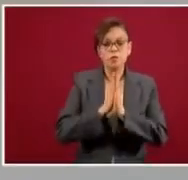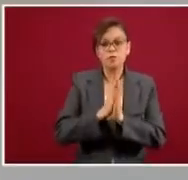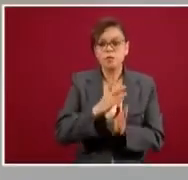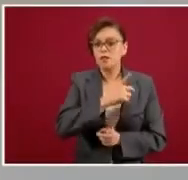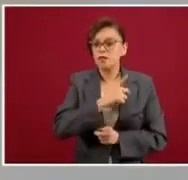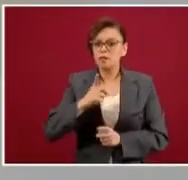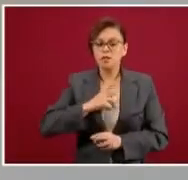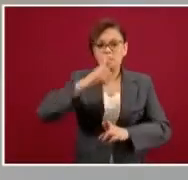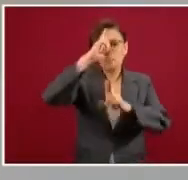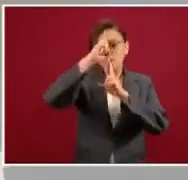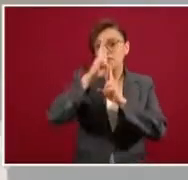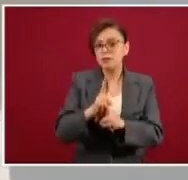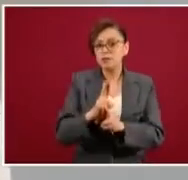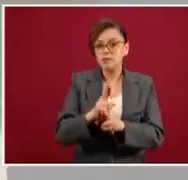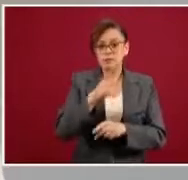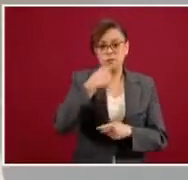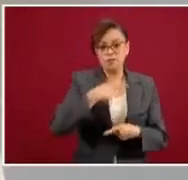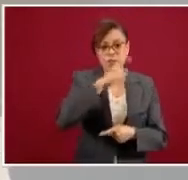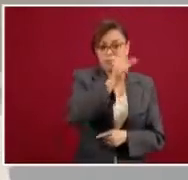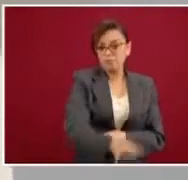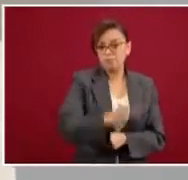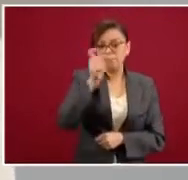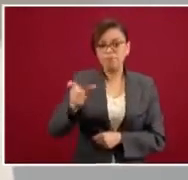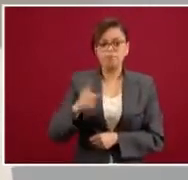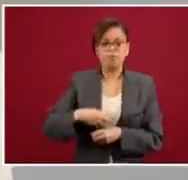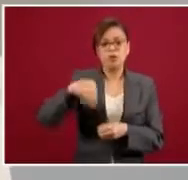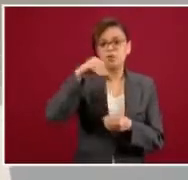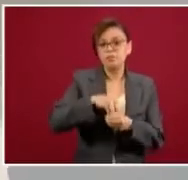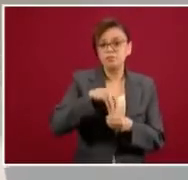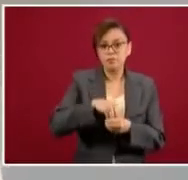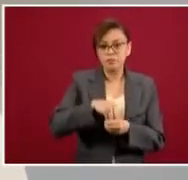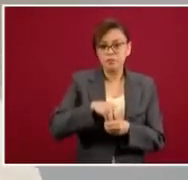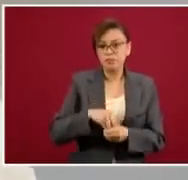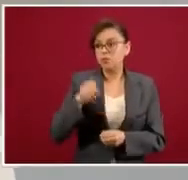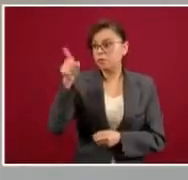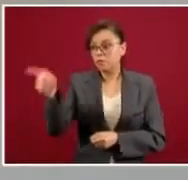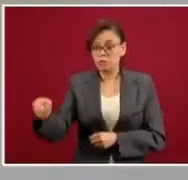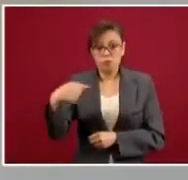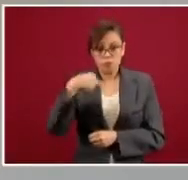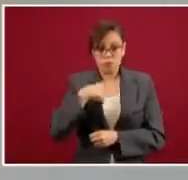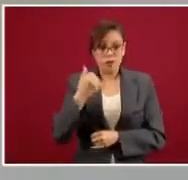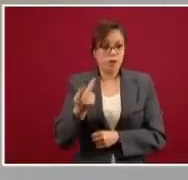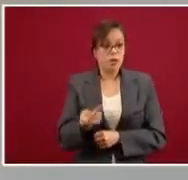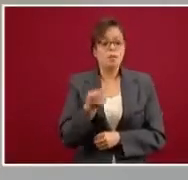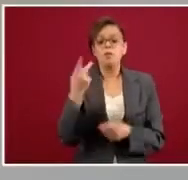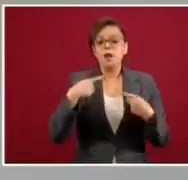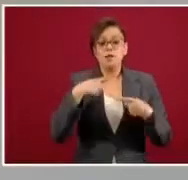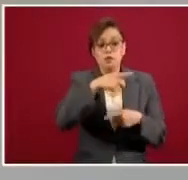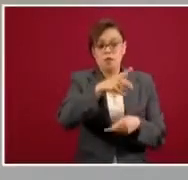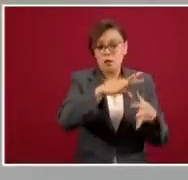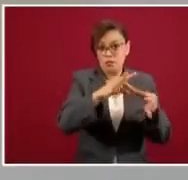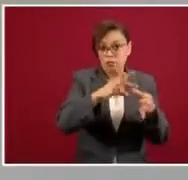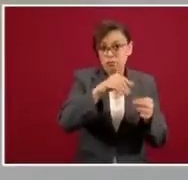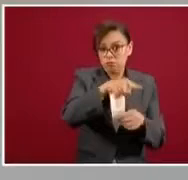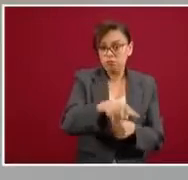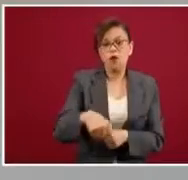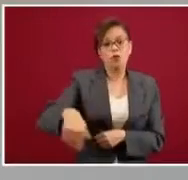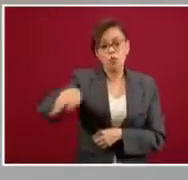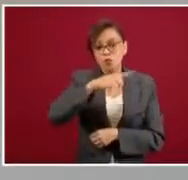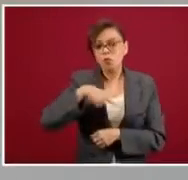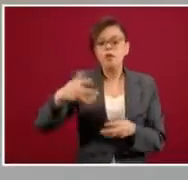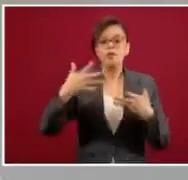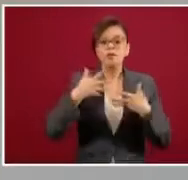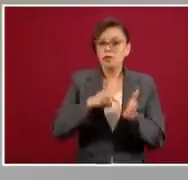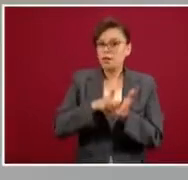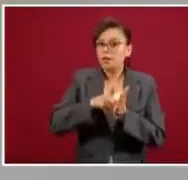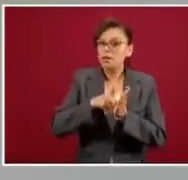la confidencialidad de las personas. Usted y yo y esa persona que está hablando, todos tenemos ese derecho y hay que respetarlo. Si se